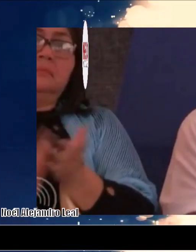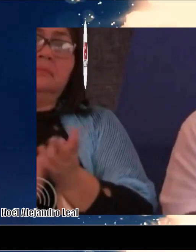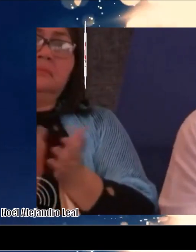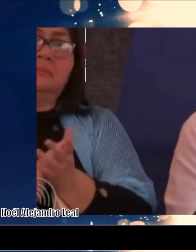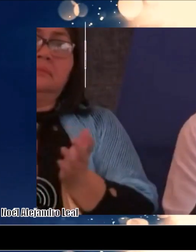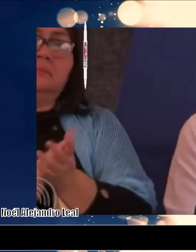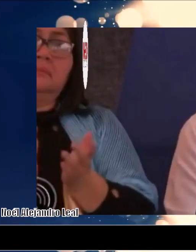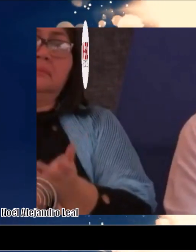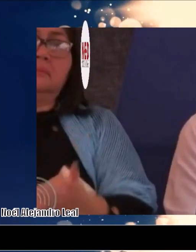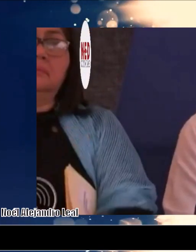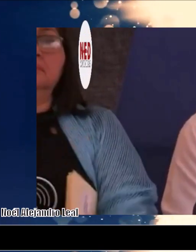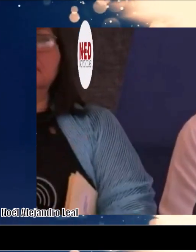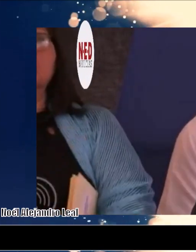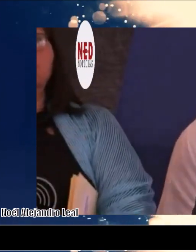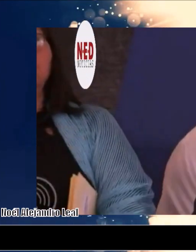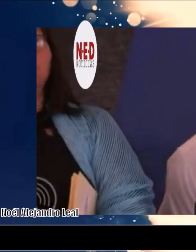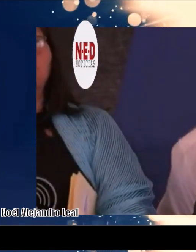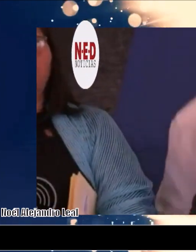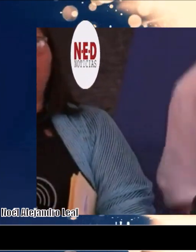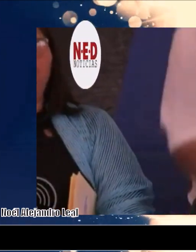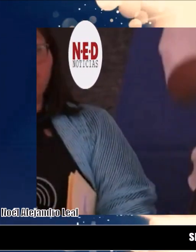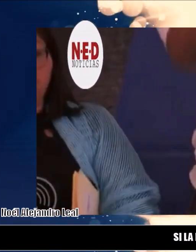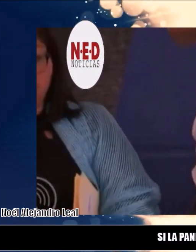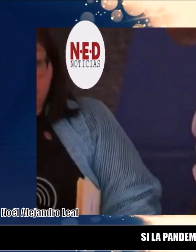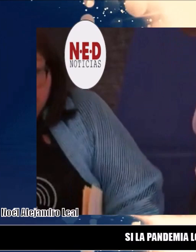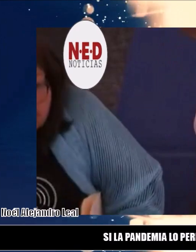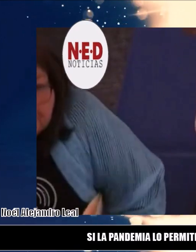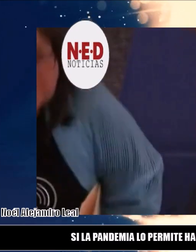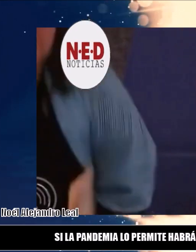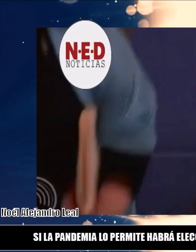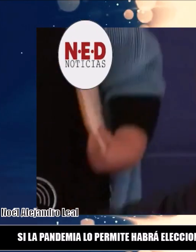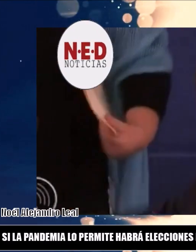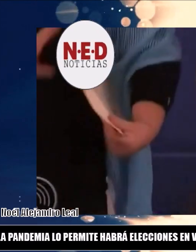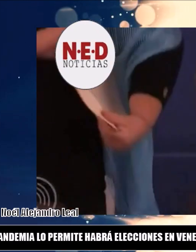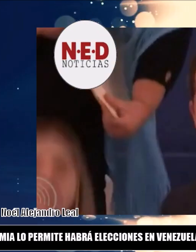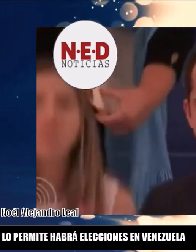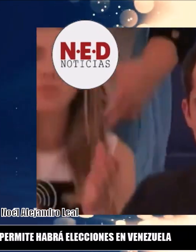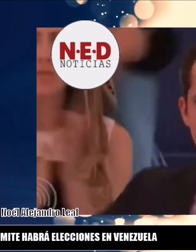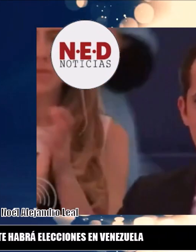por parte del gobierno y ellos verán a quién ponen de candidato